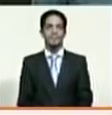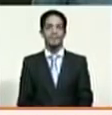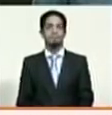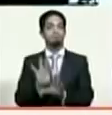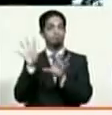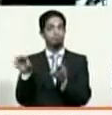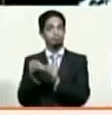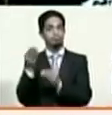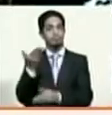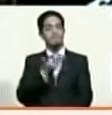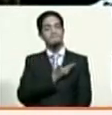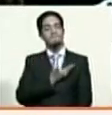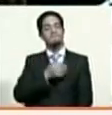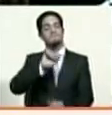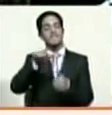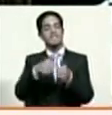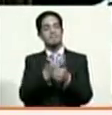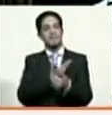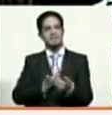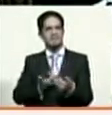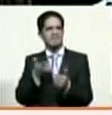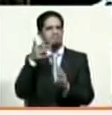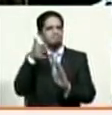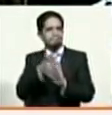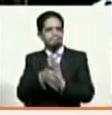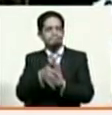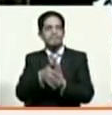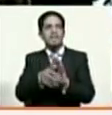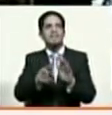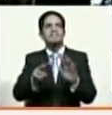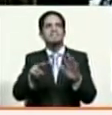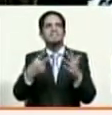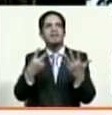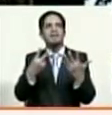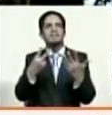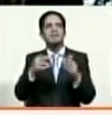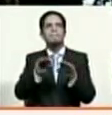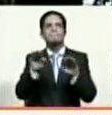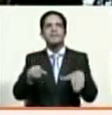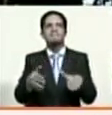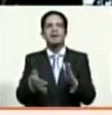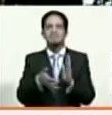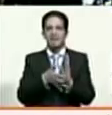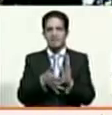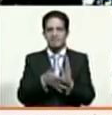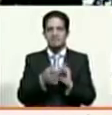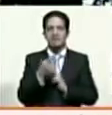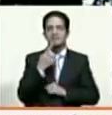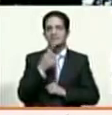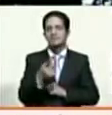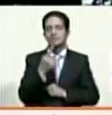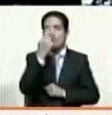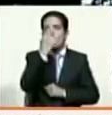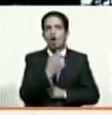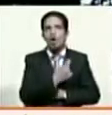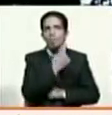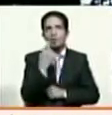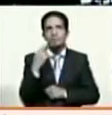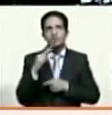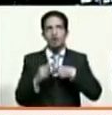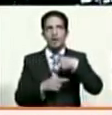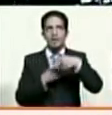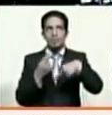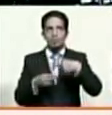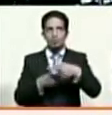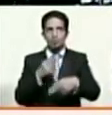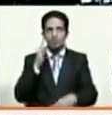de la República, 7 nuevas mesas técnicas que se estarán ampliando en las próximas emisiones, destacando por supuesto el compromiso que tiene la revolución